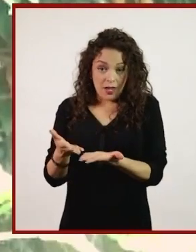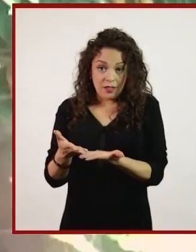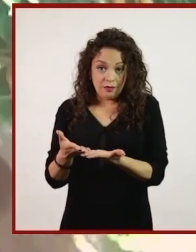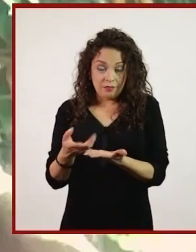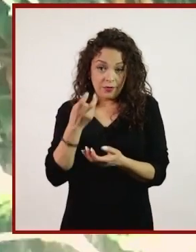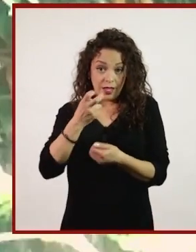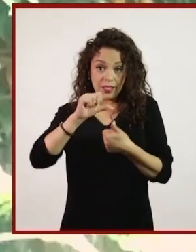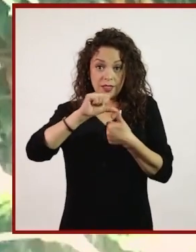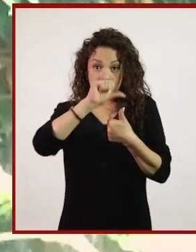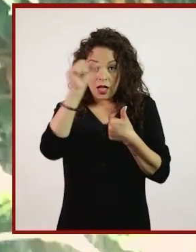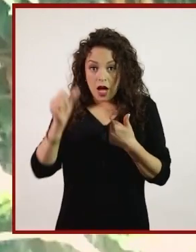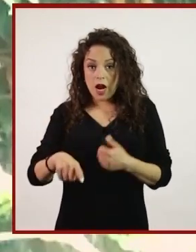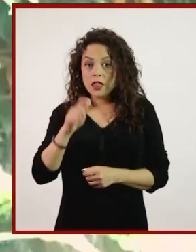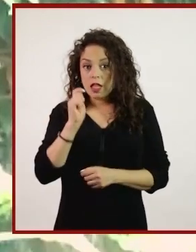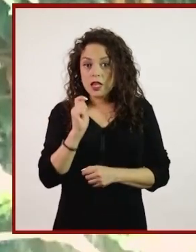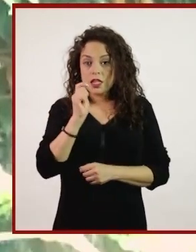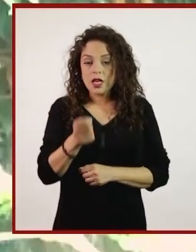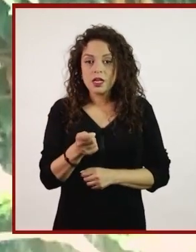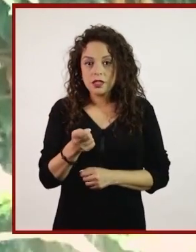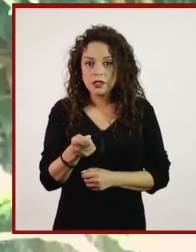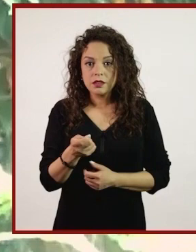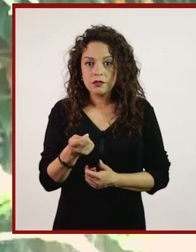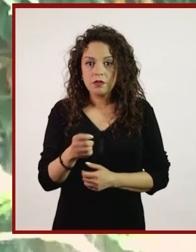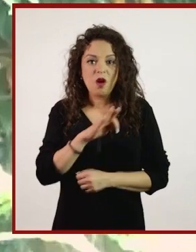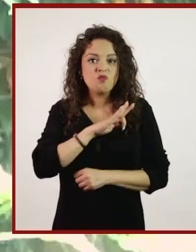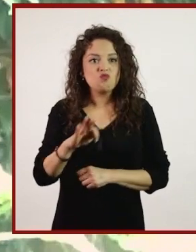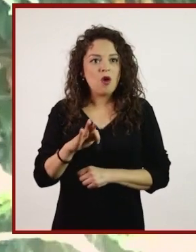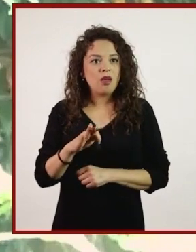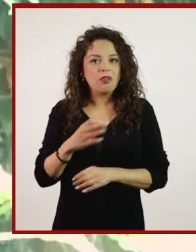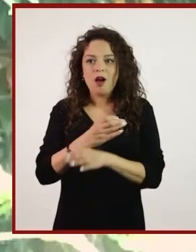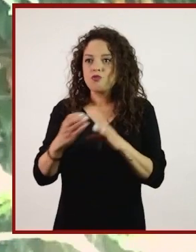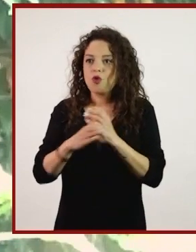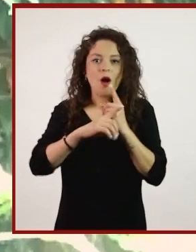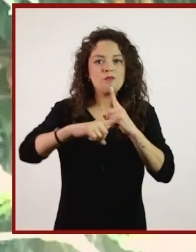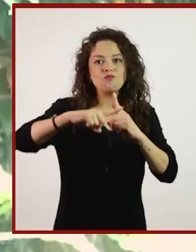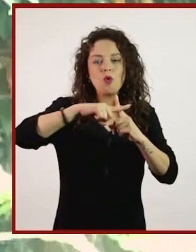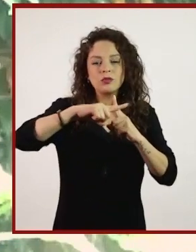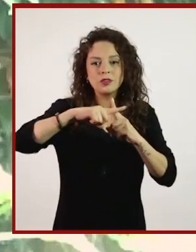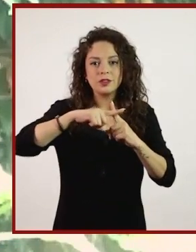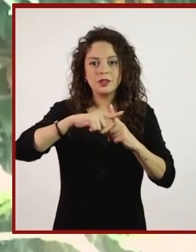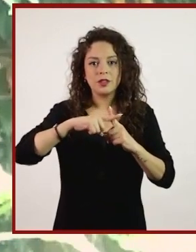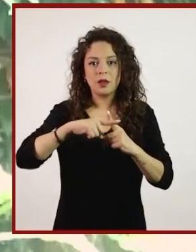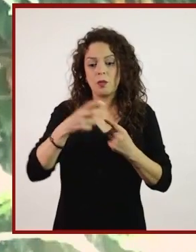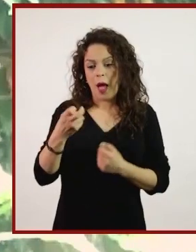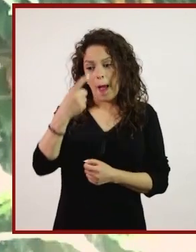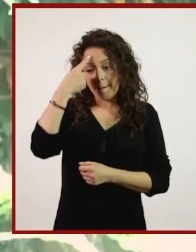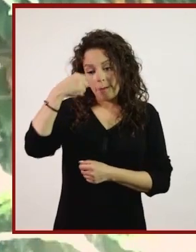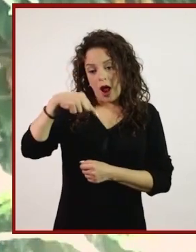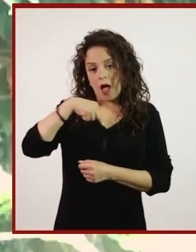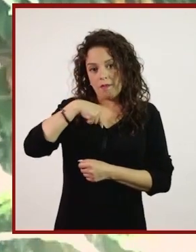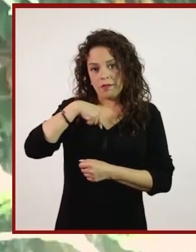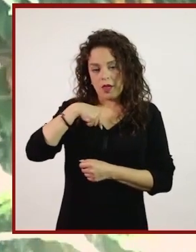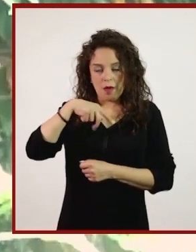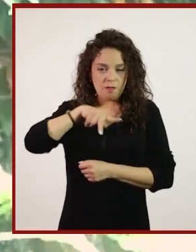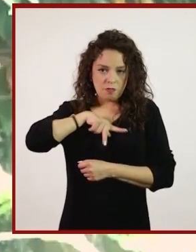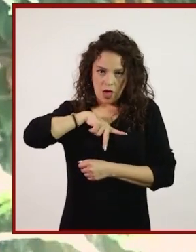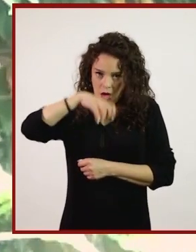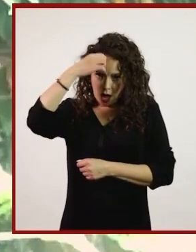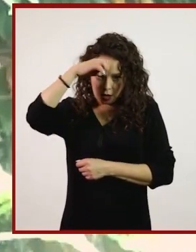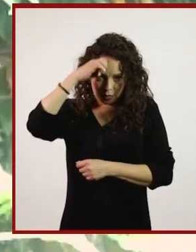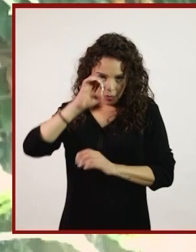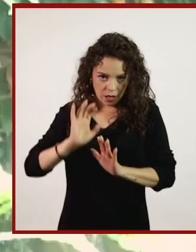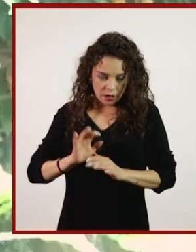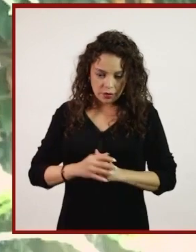que está, ¿no? El arte se convierte en esa herramienta positiva. Creo, para mí ha sido así, al menos